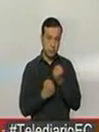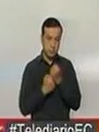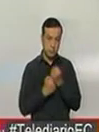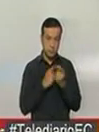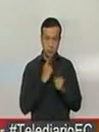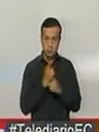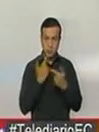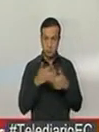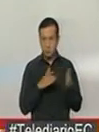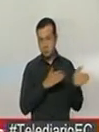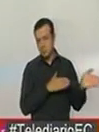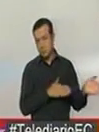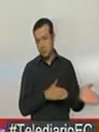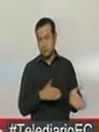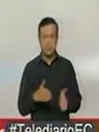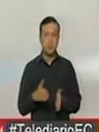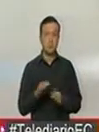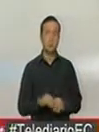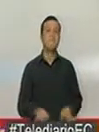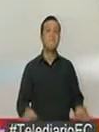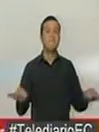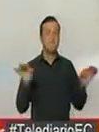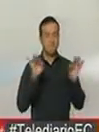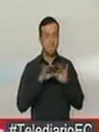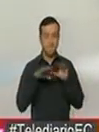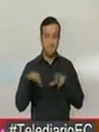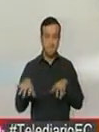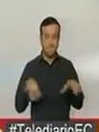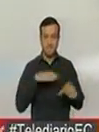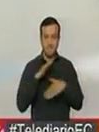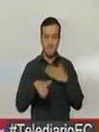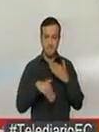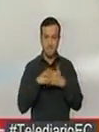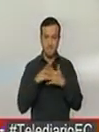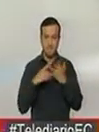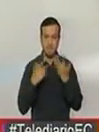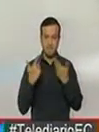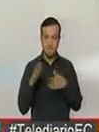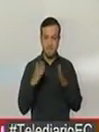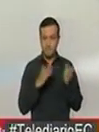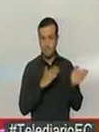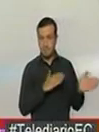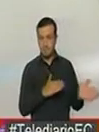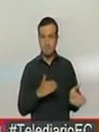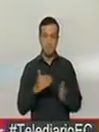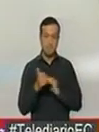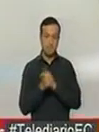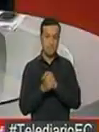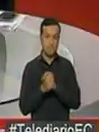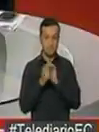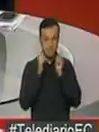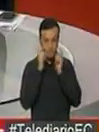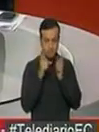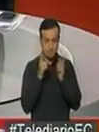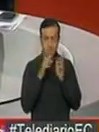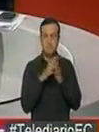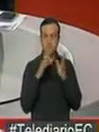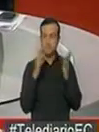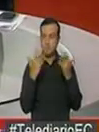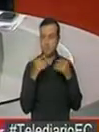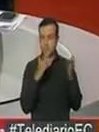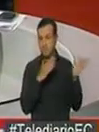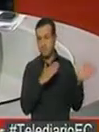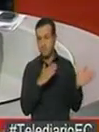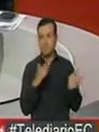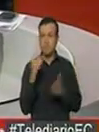también fortalecer los correctivos del caso en coordinación con todo el Ejecutivo desconcentrado ahí en las Islas Galápagos. De acuerdo, Norman. Estamos ya